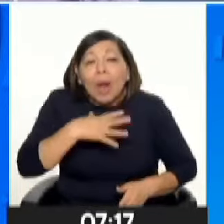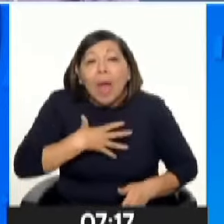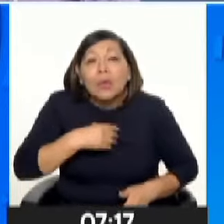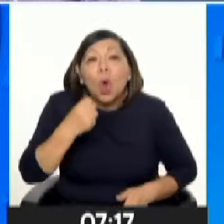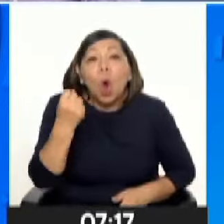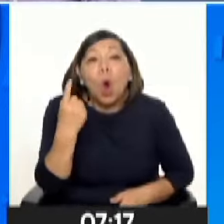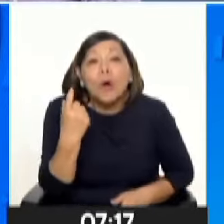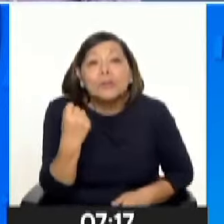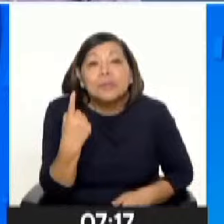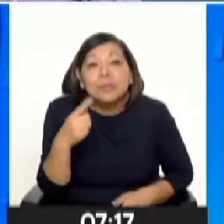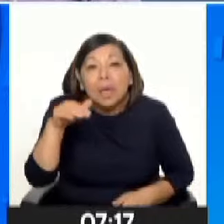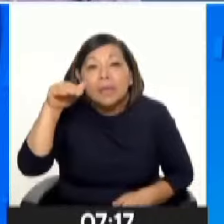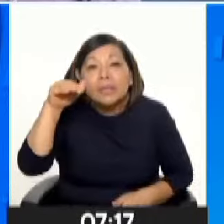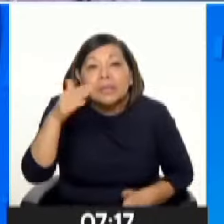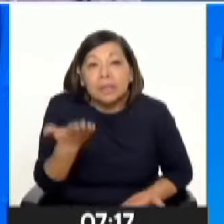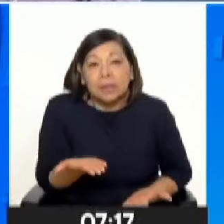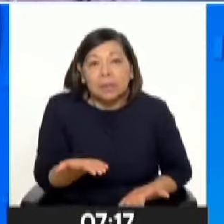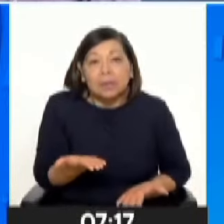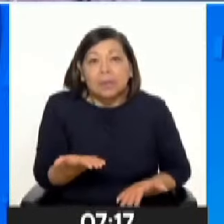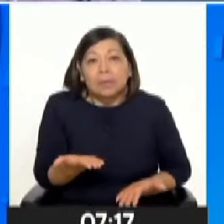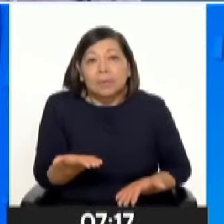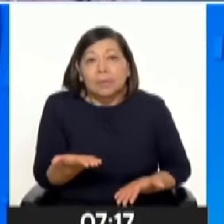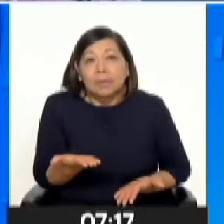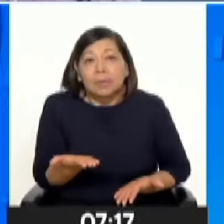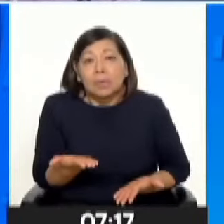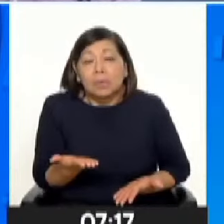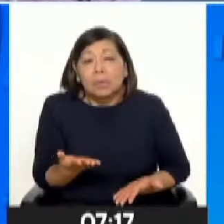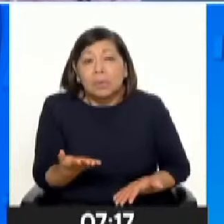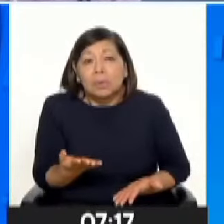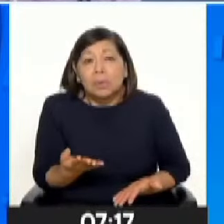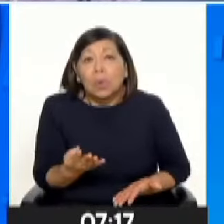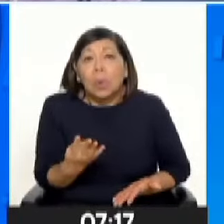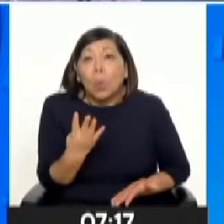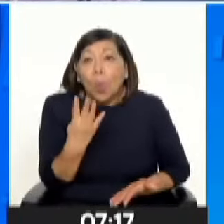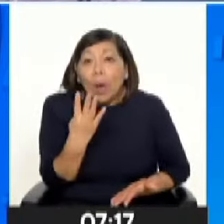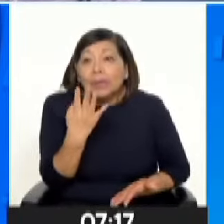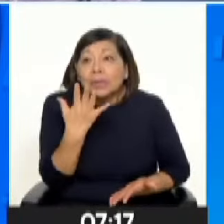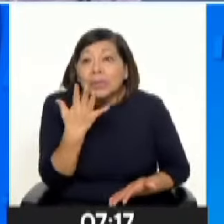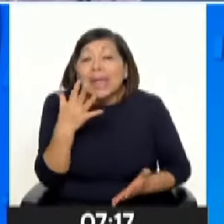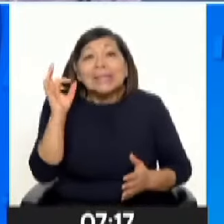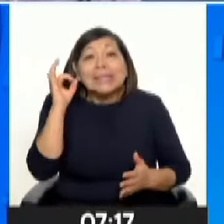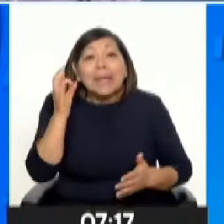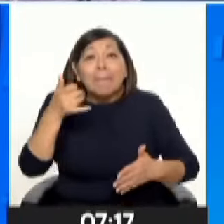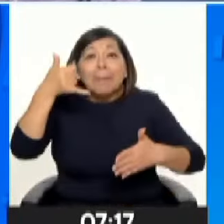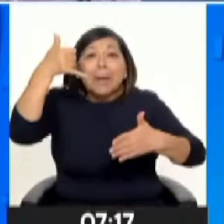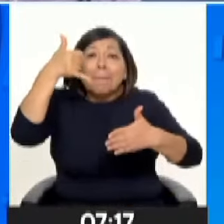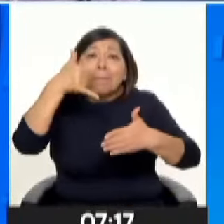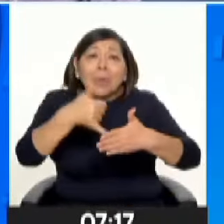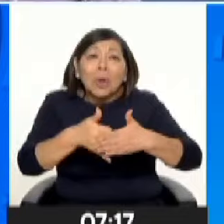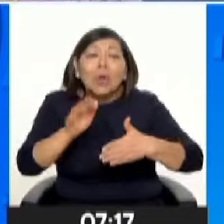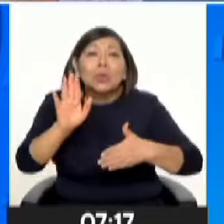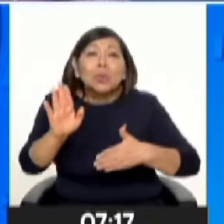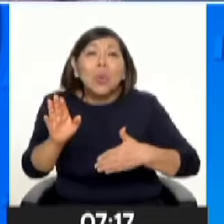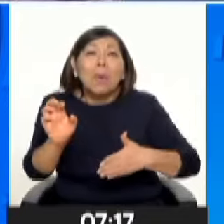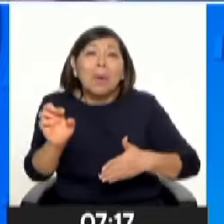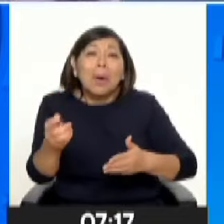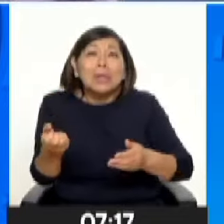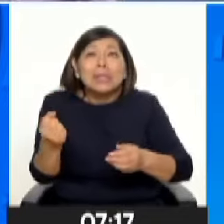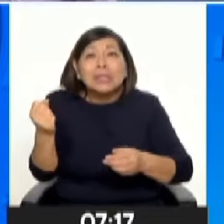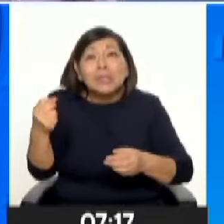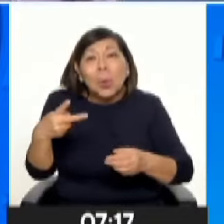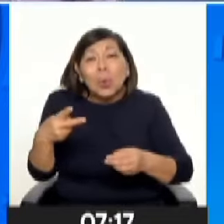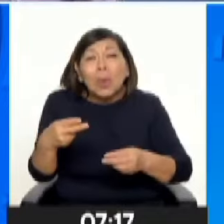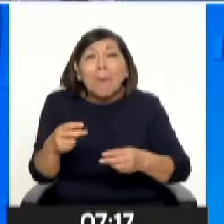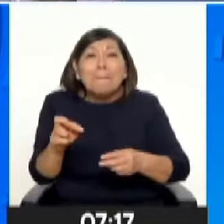años que ha sido sometida durante 4 o 5 años a una violación e intentar desde